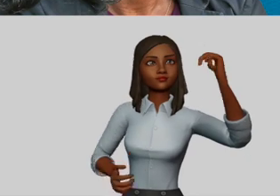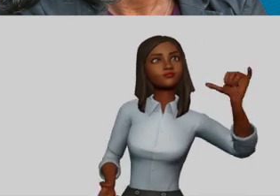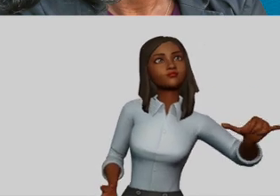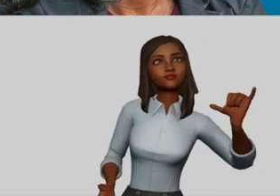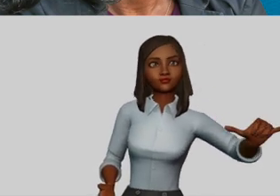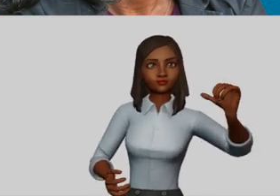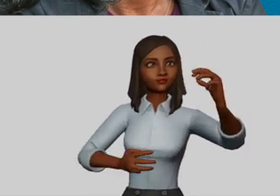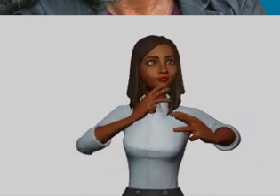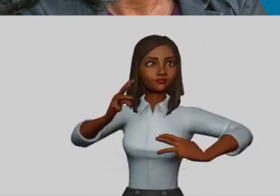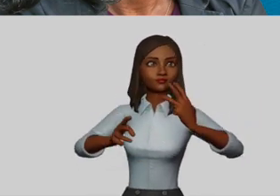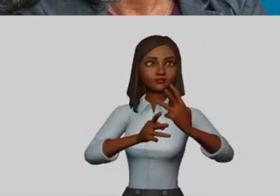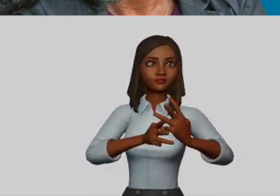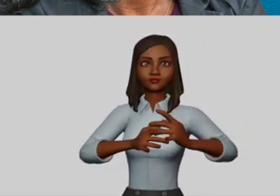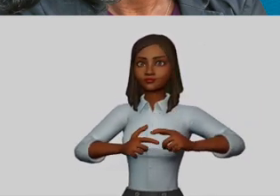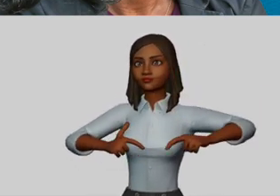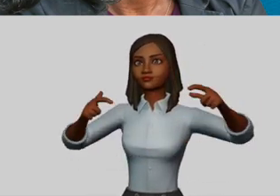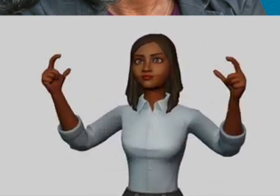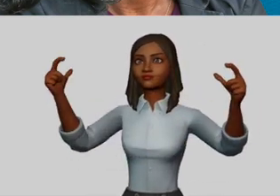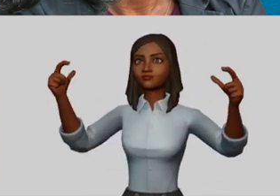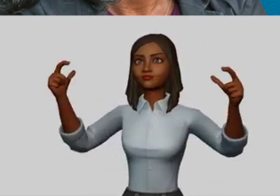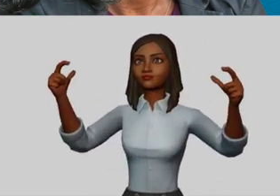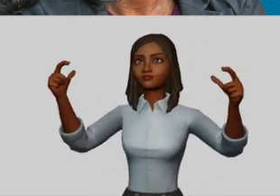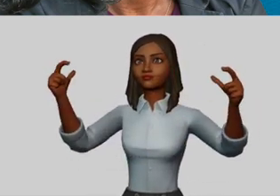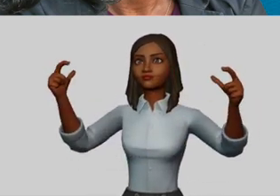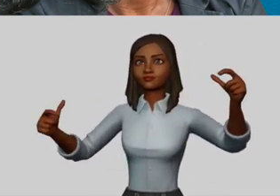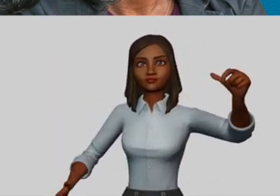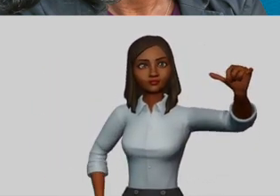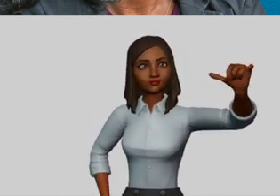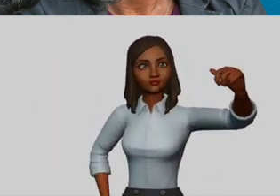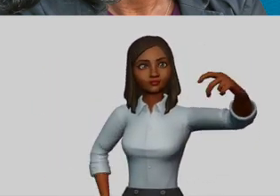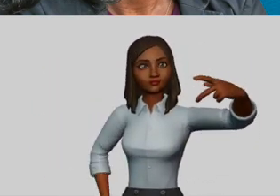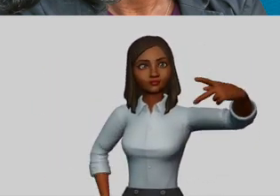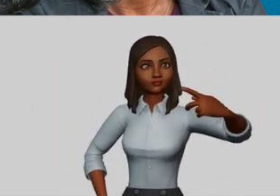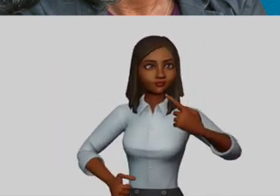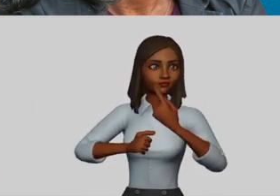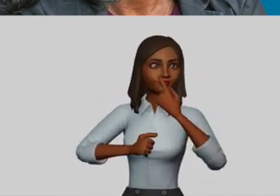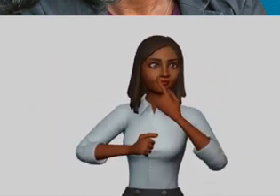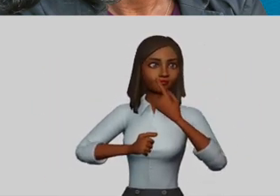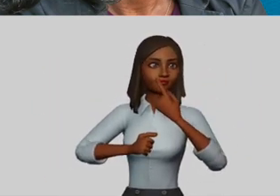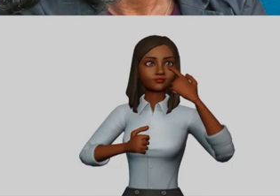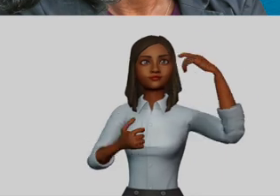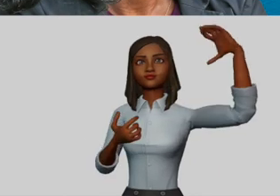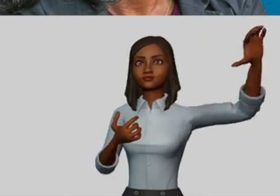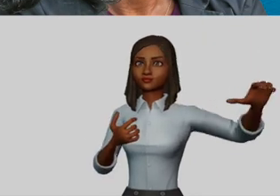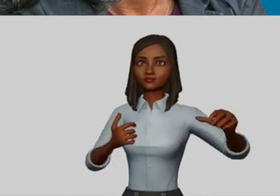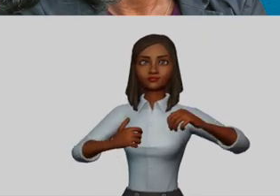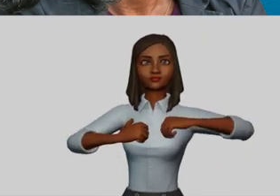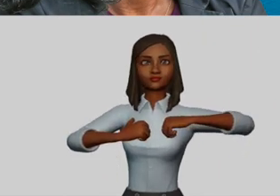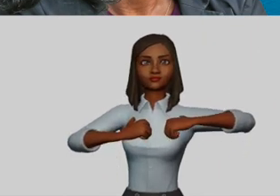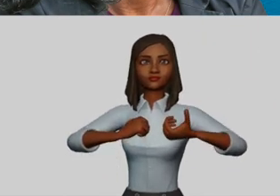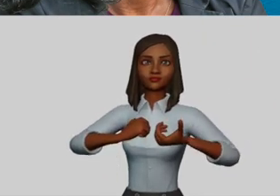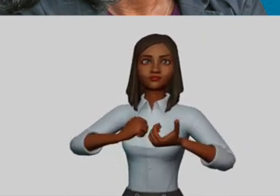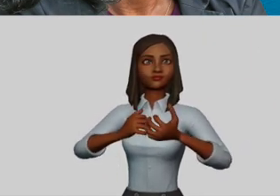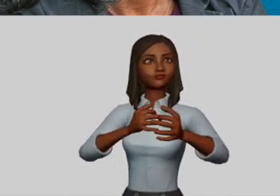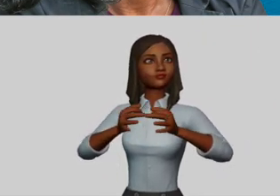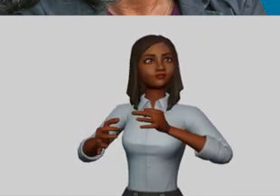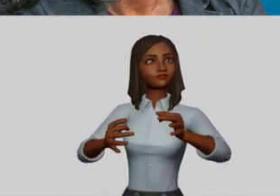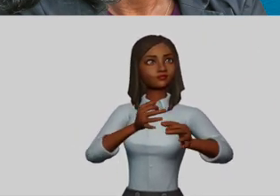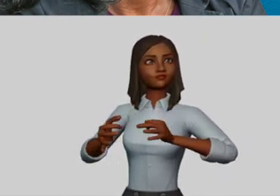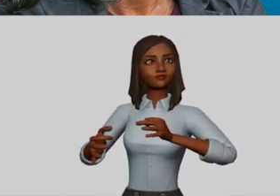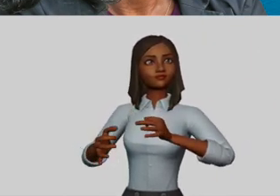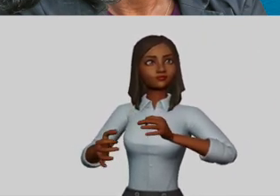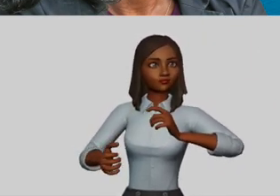y te llevo a Toys R Us. Y ahí fue como que él prendió la parte de mí que es competitiva.